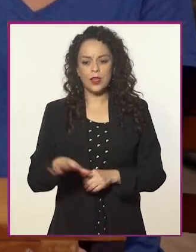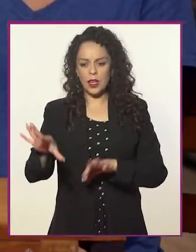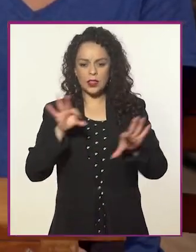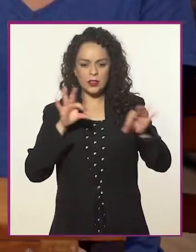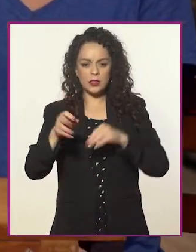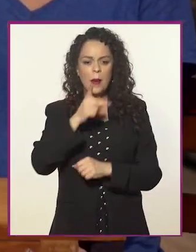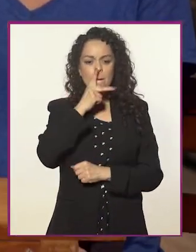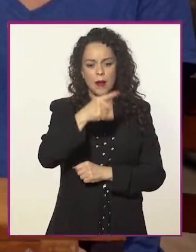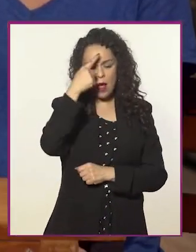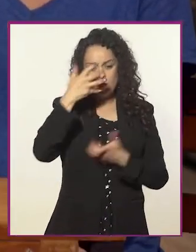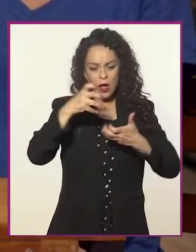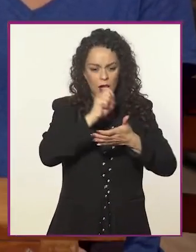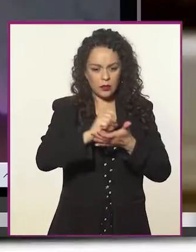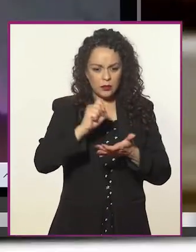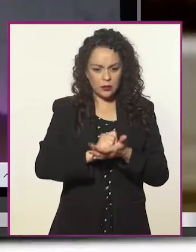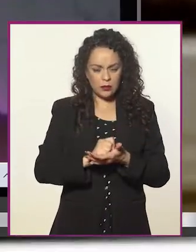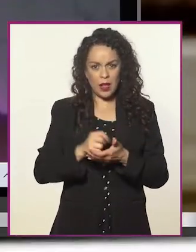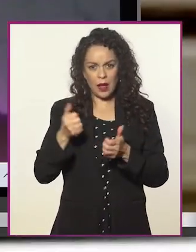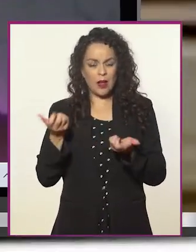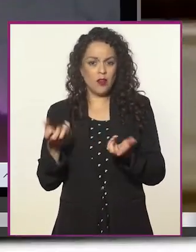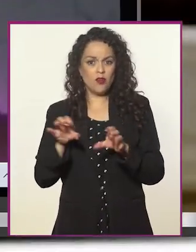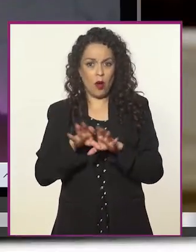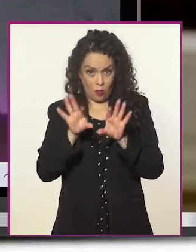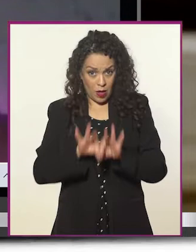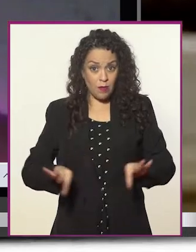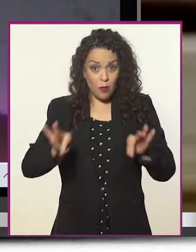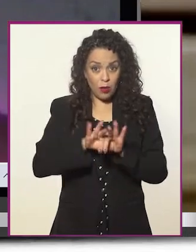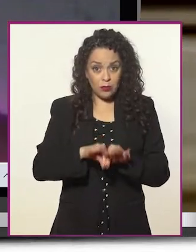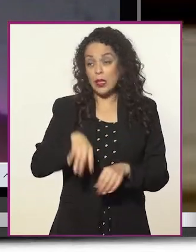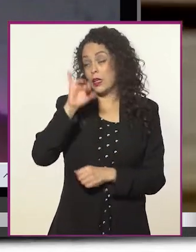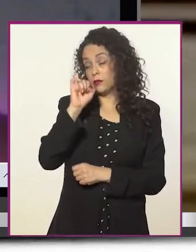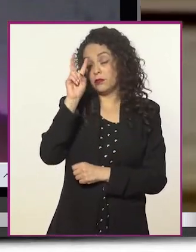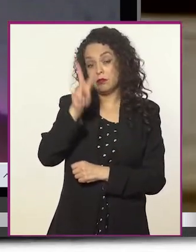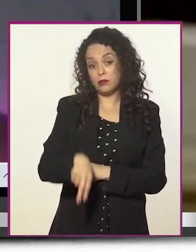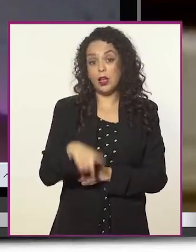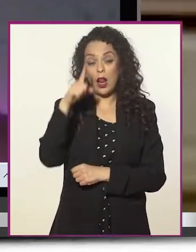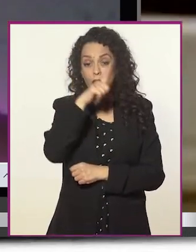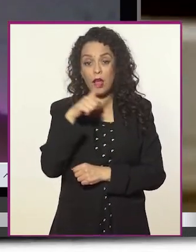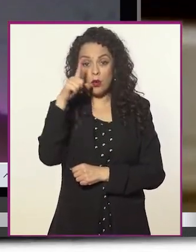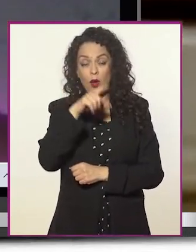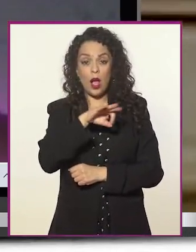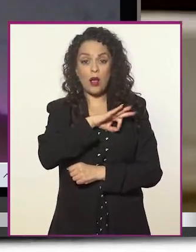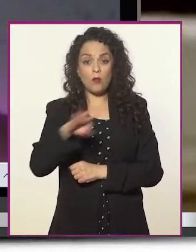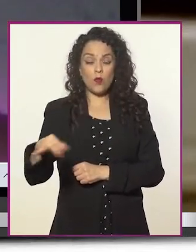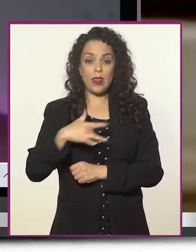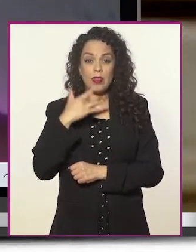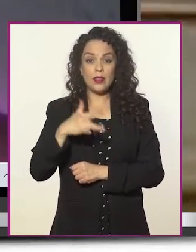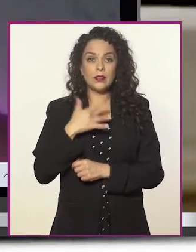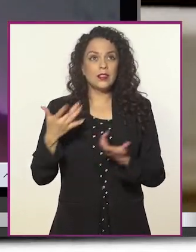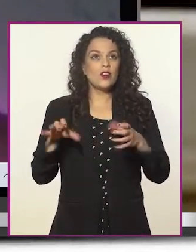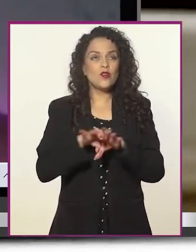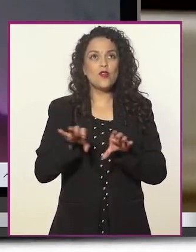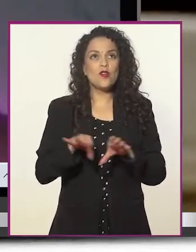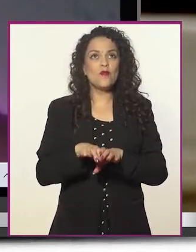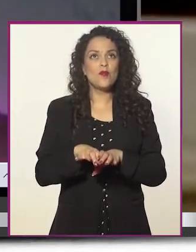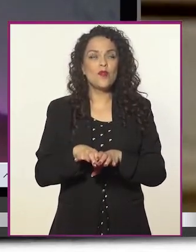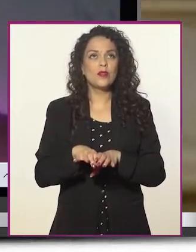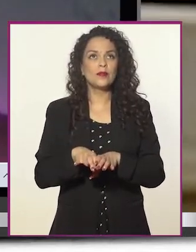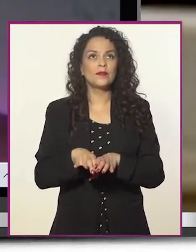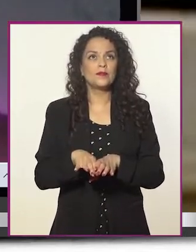de palabras en tu proceso de escritura? Es sumamente importante. El lenguaje puede sentirse un